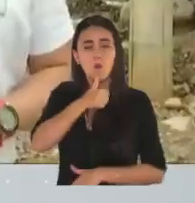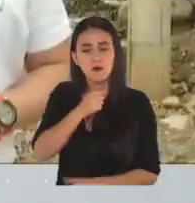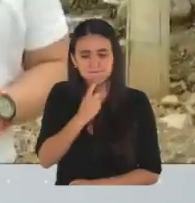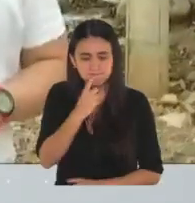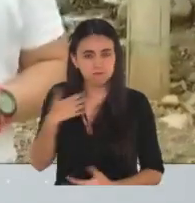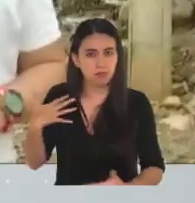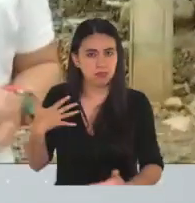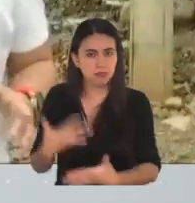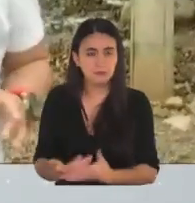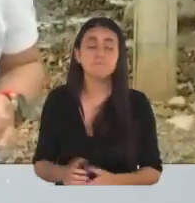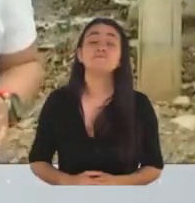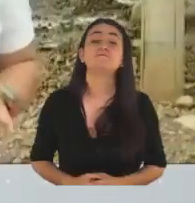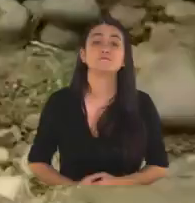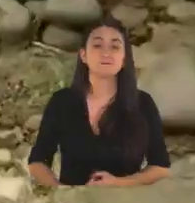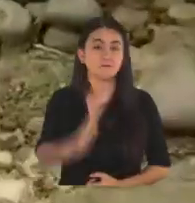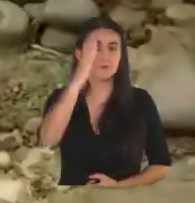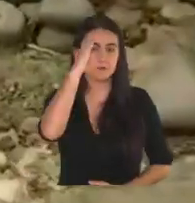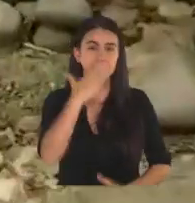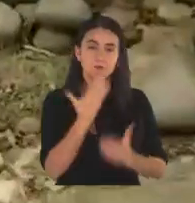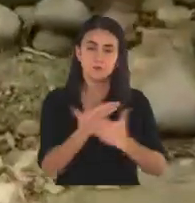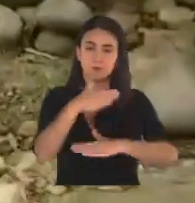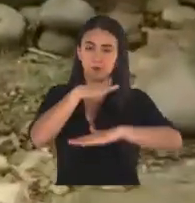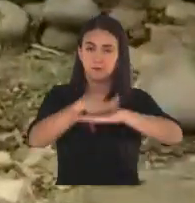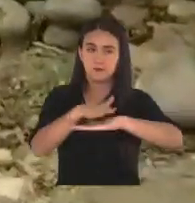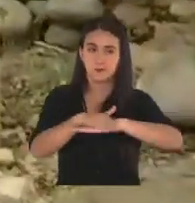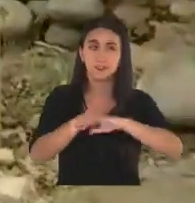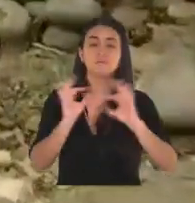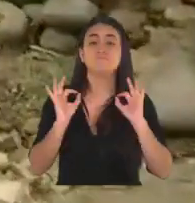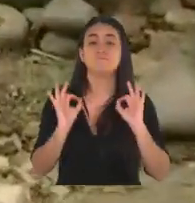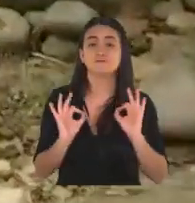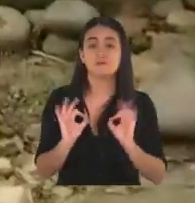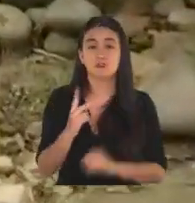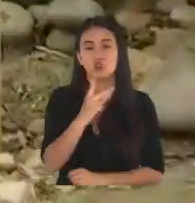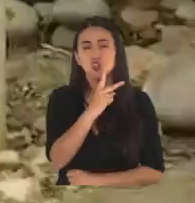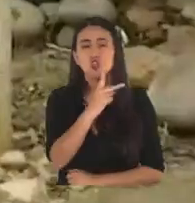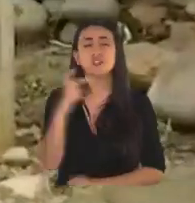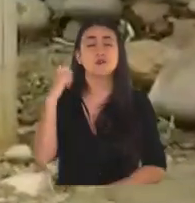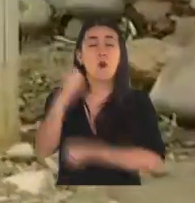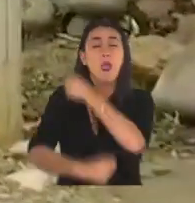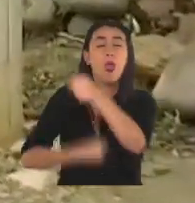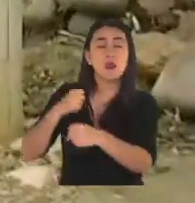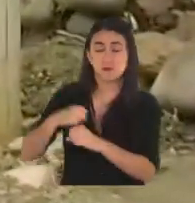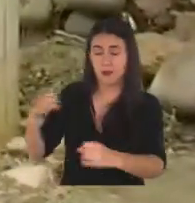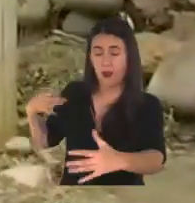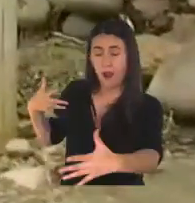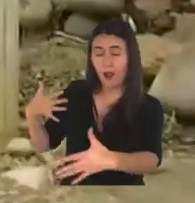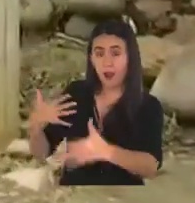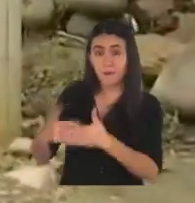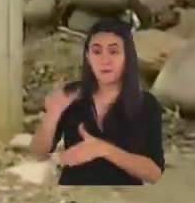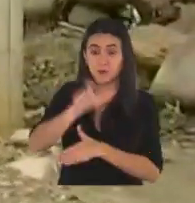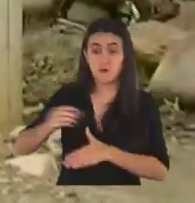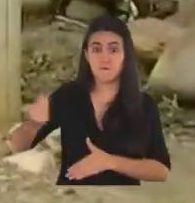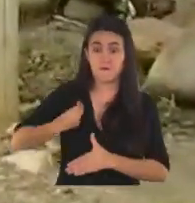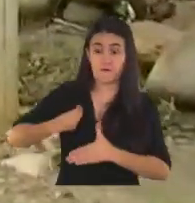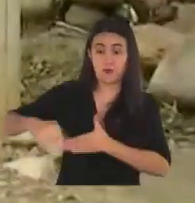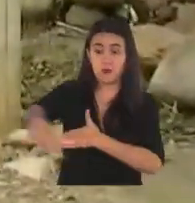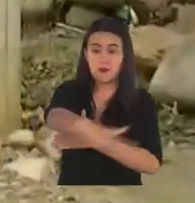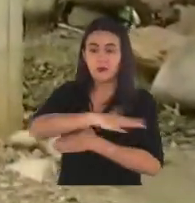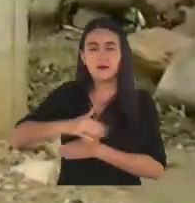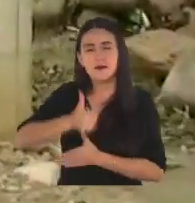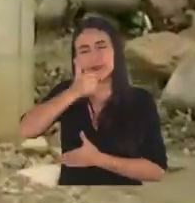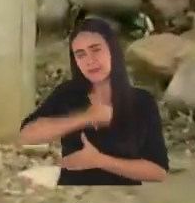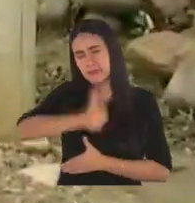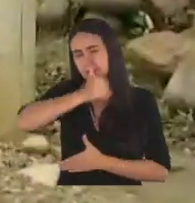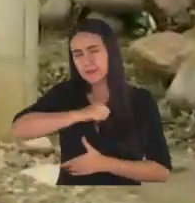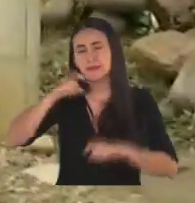Ah, compañeros y televidentes, muy buenas tardes. Pues vean, eso es lo insólito. Son más de 200 años que han tenido que esperar los habitantes del corregimiento San Pedro para